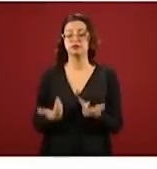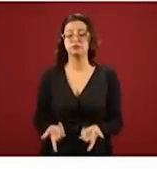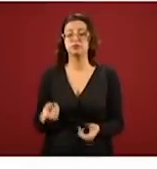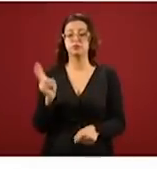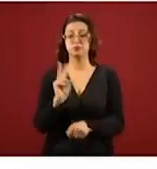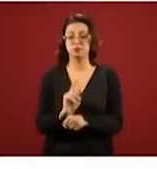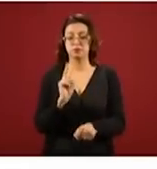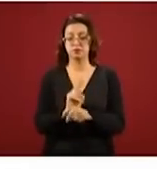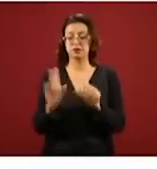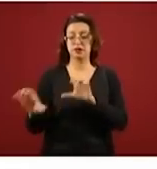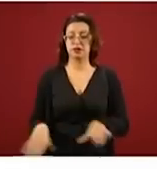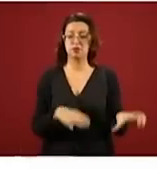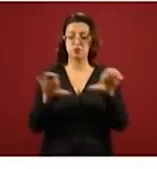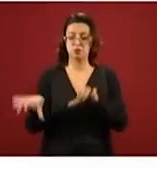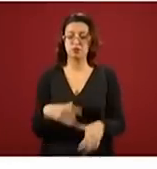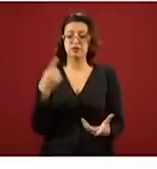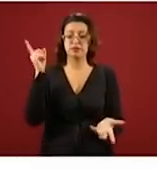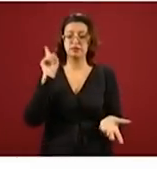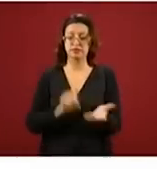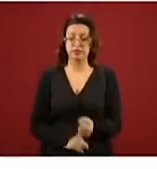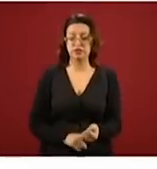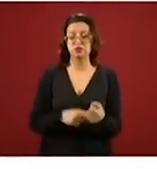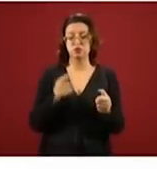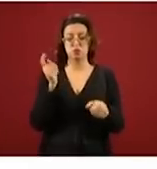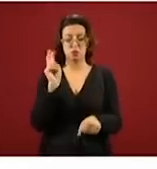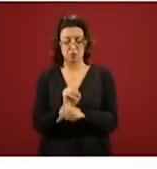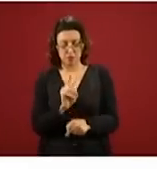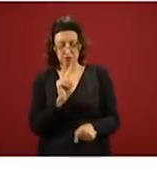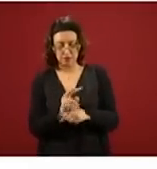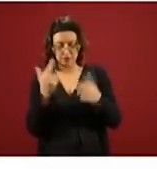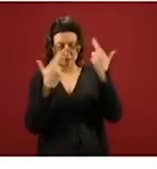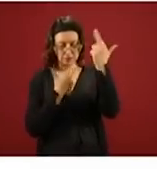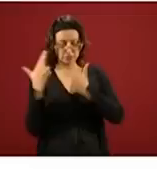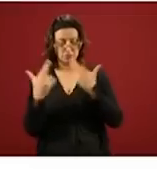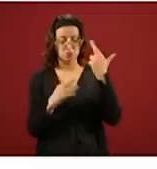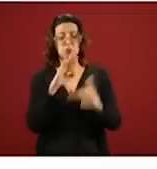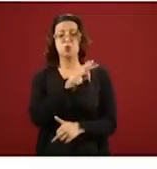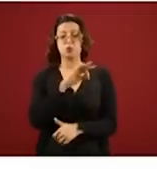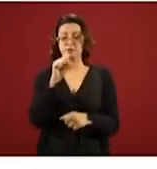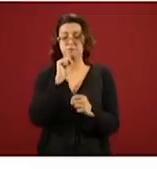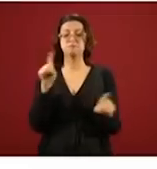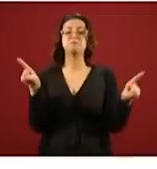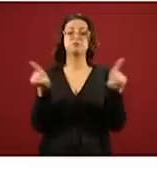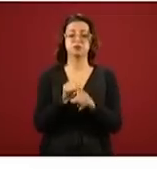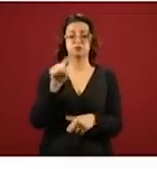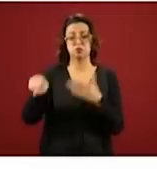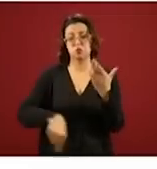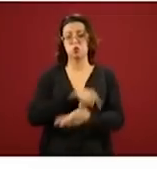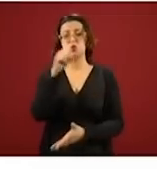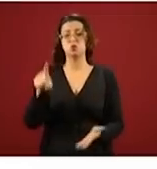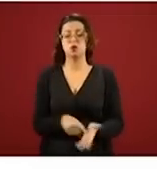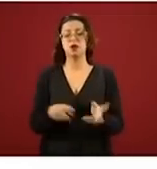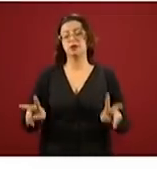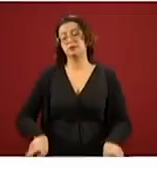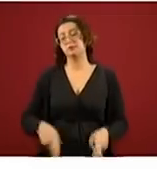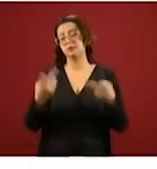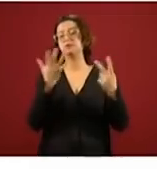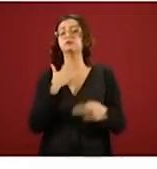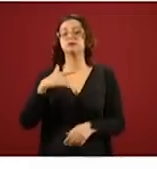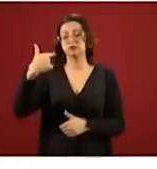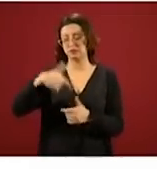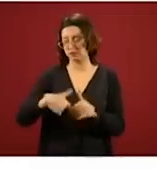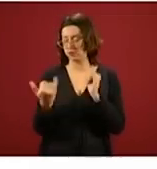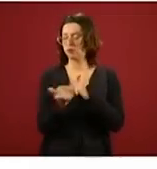software de todas las bombas y el software de control general de las estaciones de servicio eso